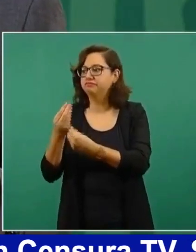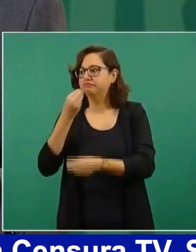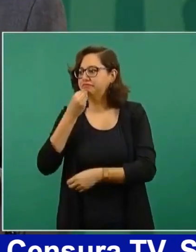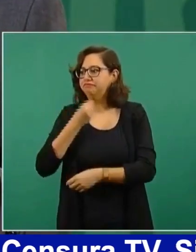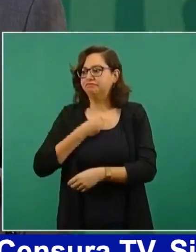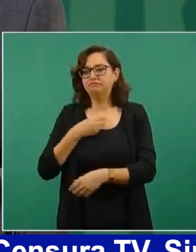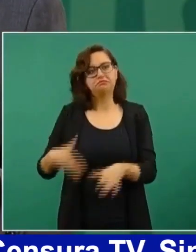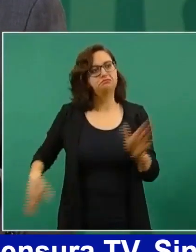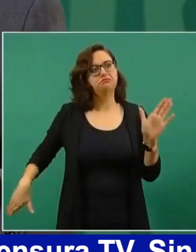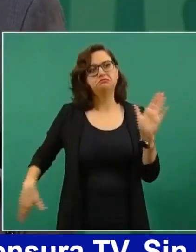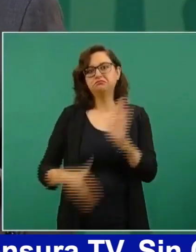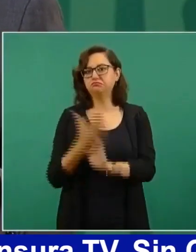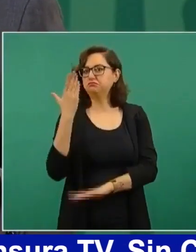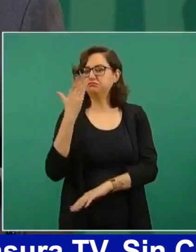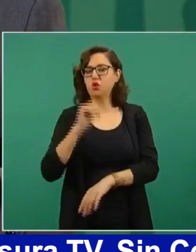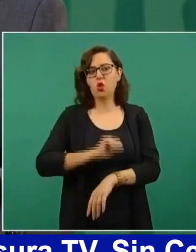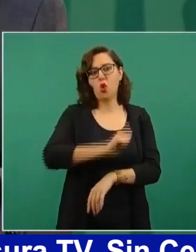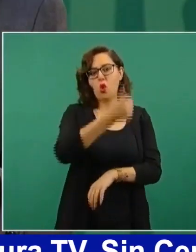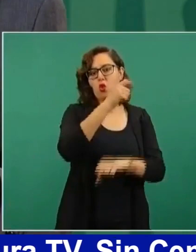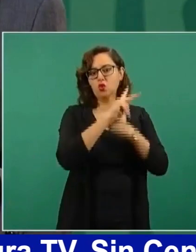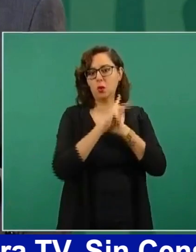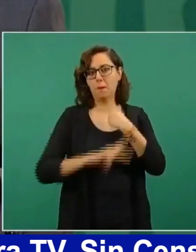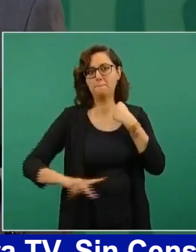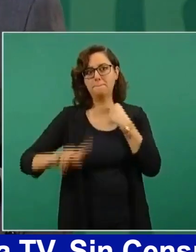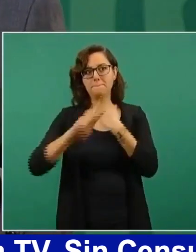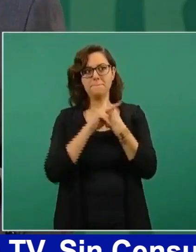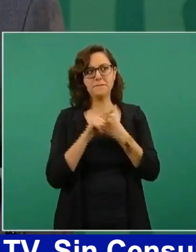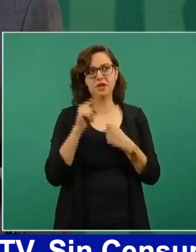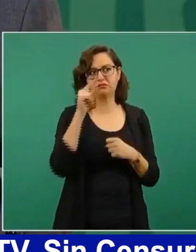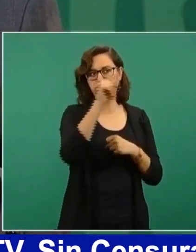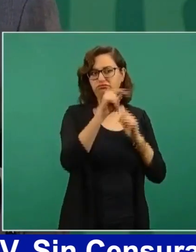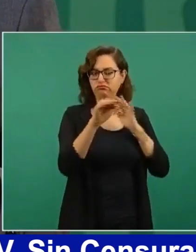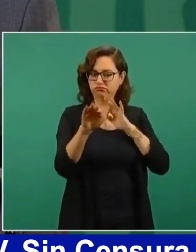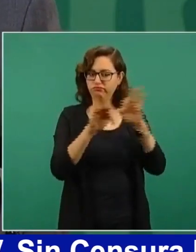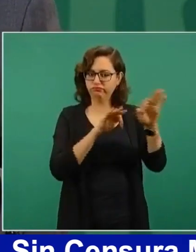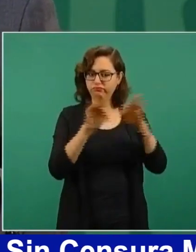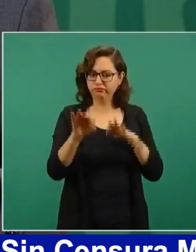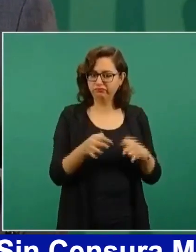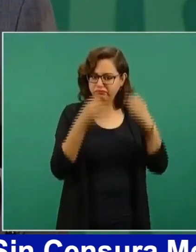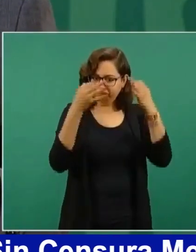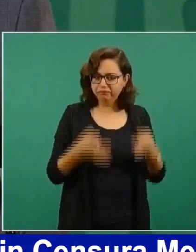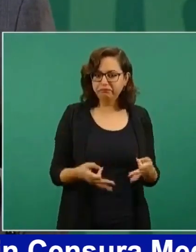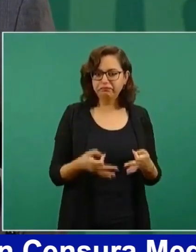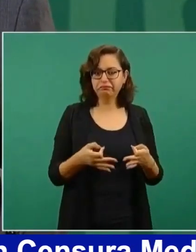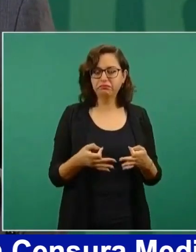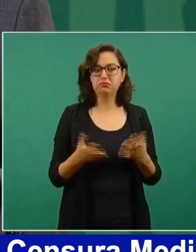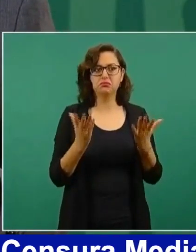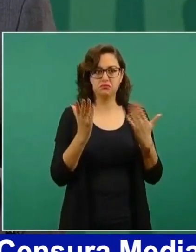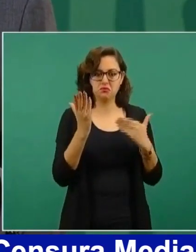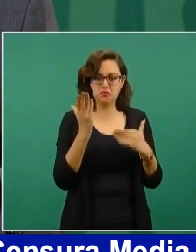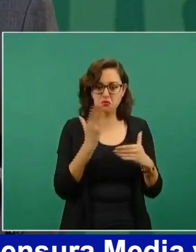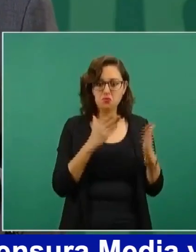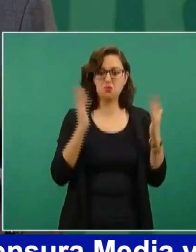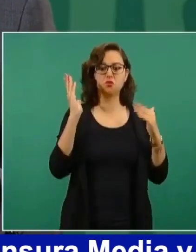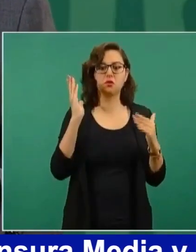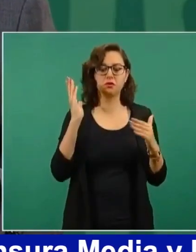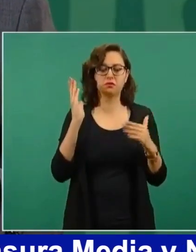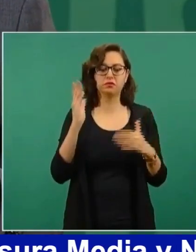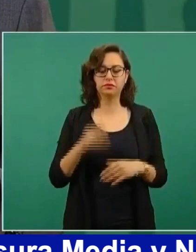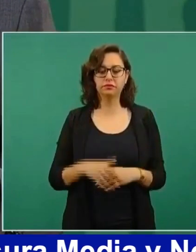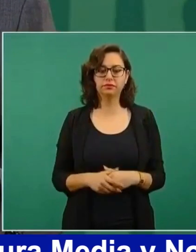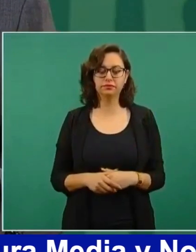todo, cruzar la frontera para salir adelante, como sucedió en Estados